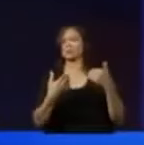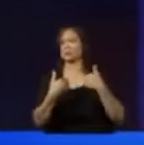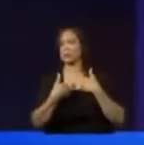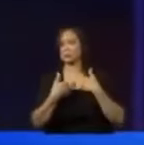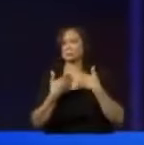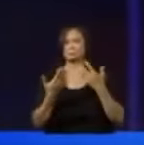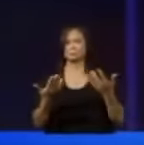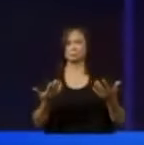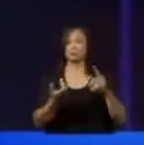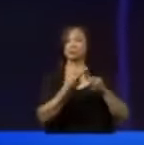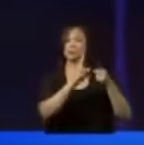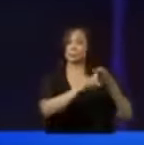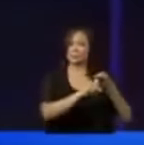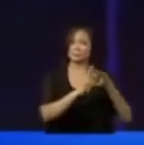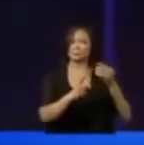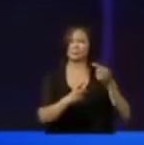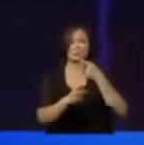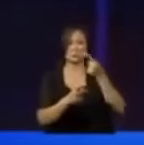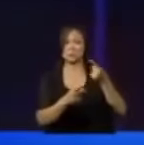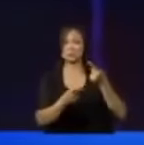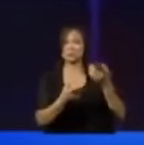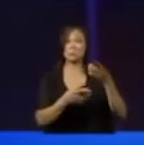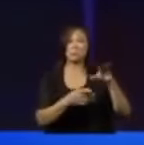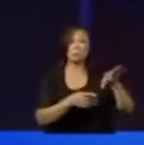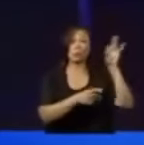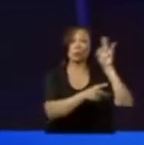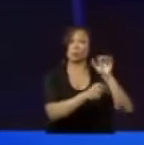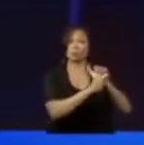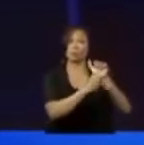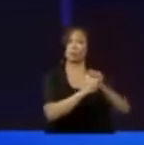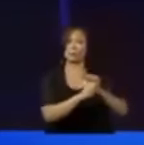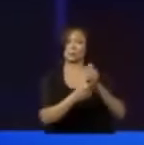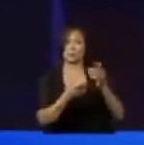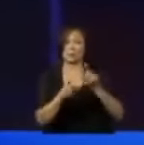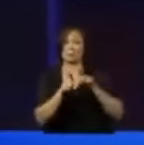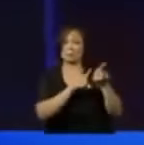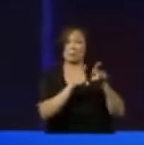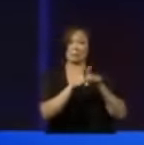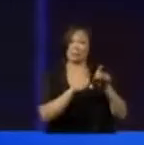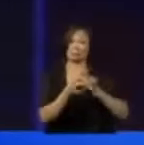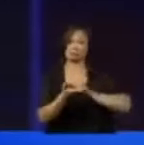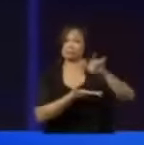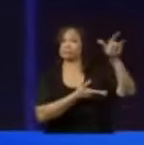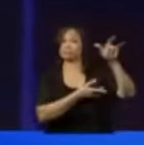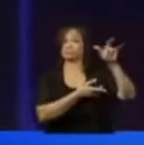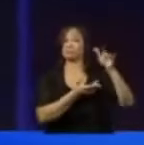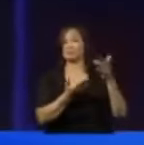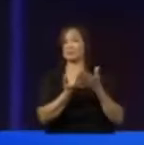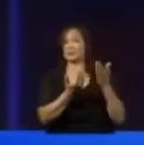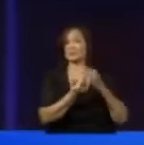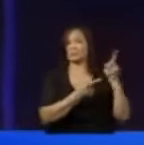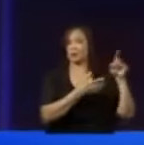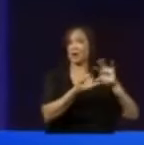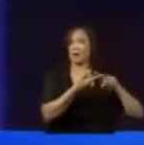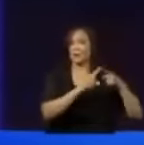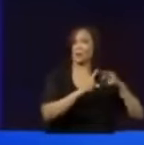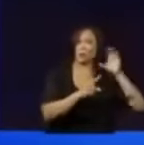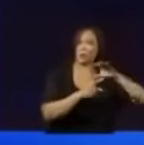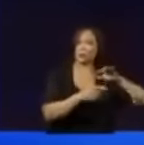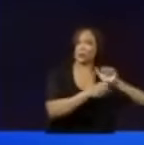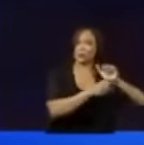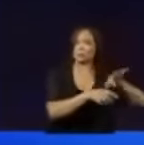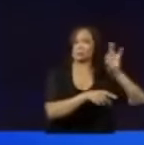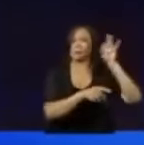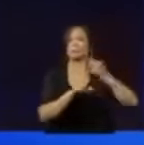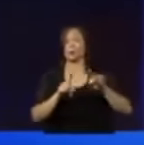tienen un amigo que le dice, te consigo un empleo aquí, imagínate, competir con ese mercado es difícil. Pero lo que estamos haciendo